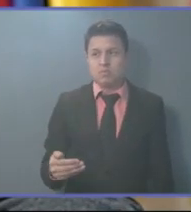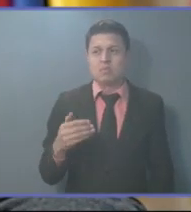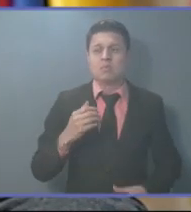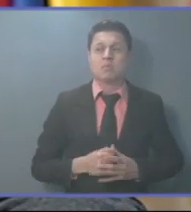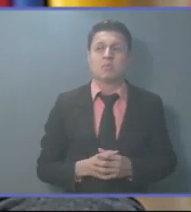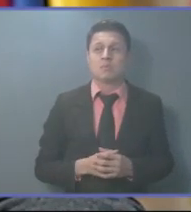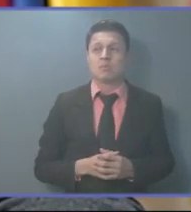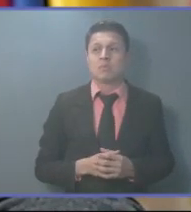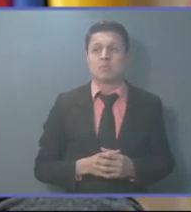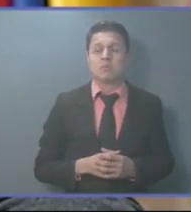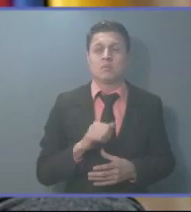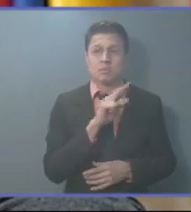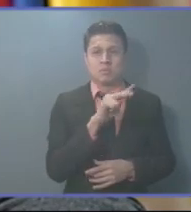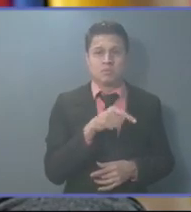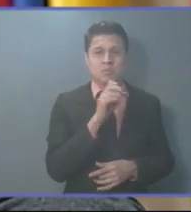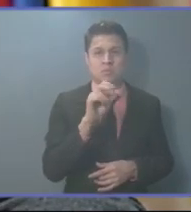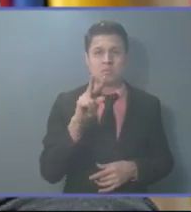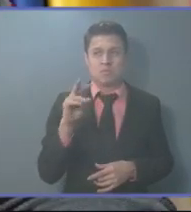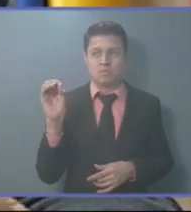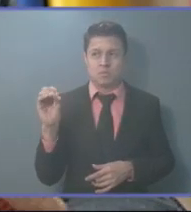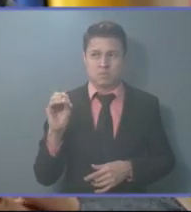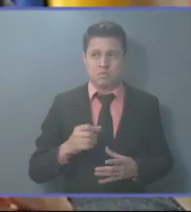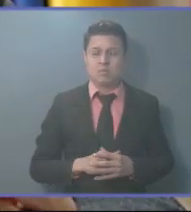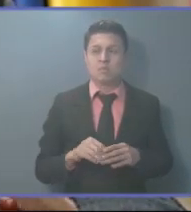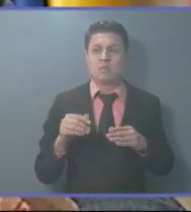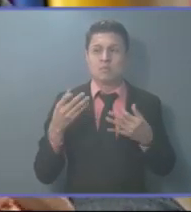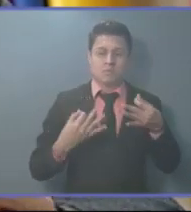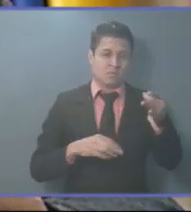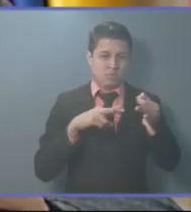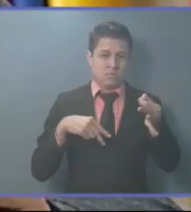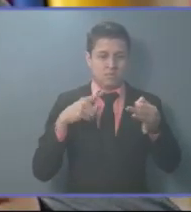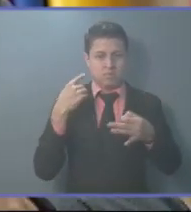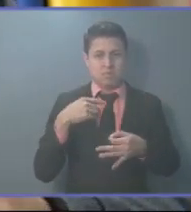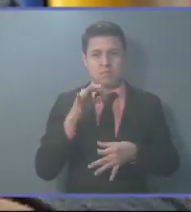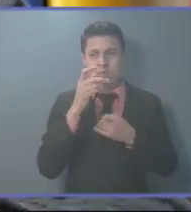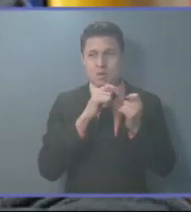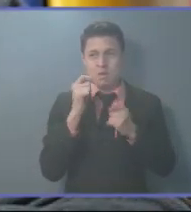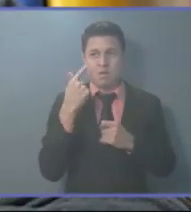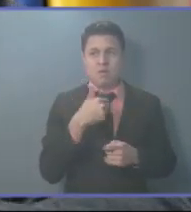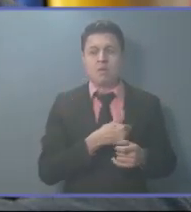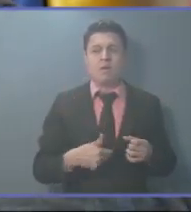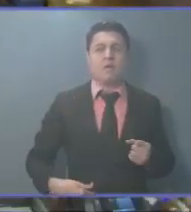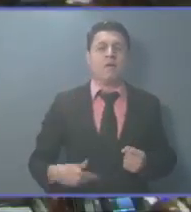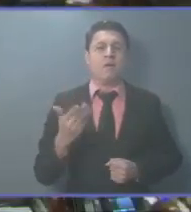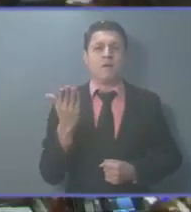de del año 2006 la ida la pieza y fraser del oeste o perder